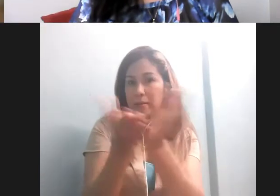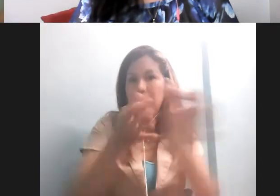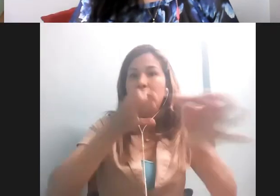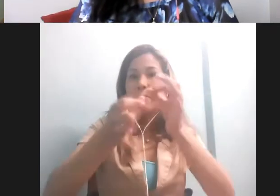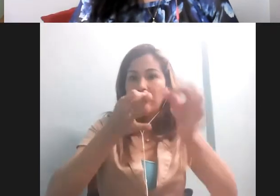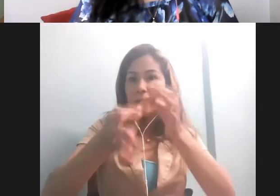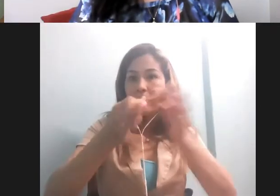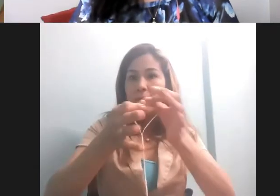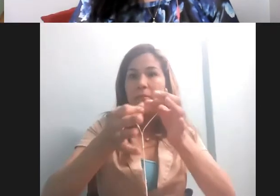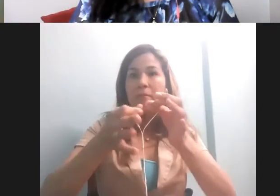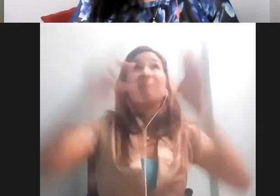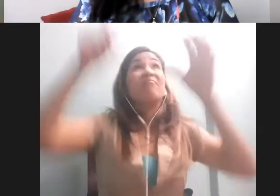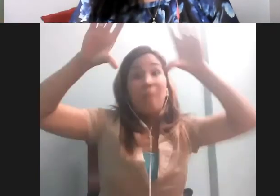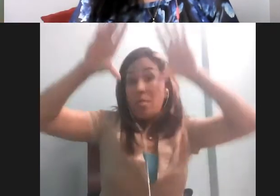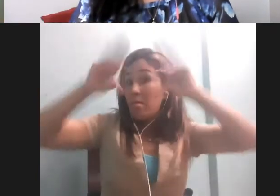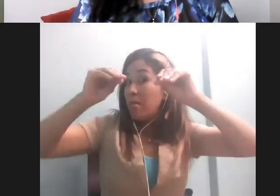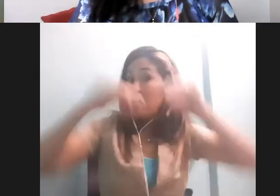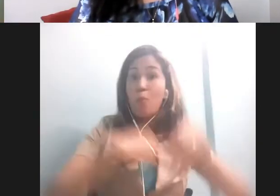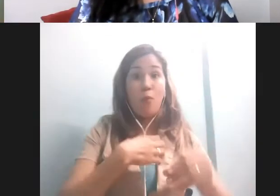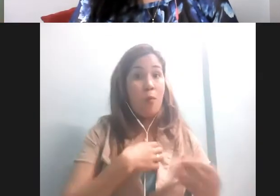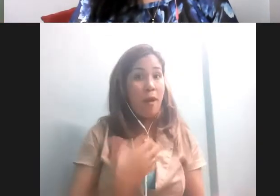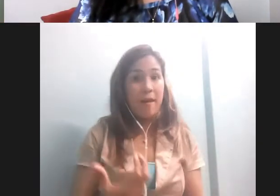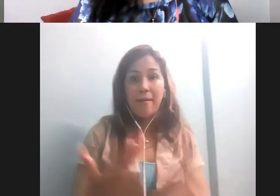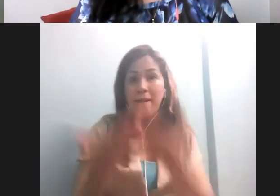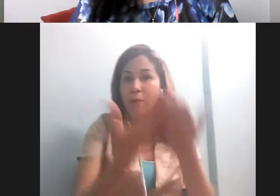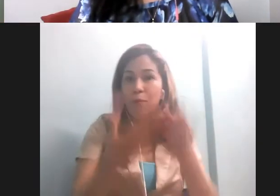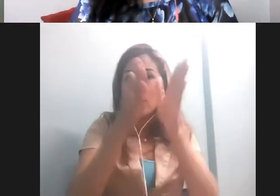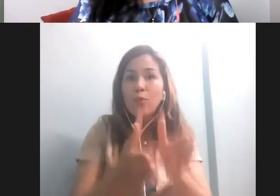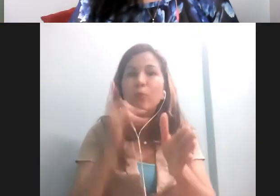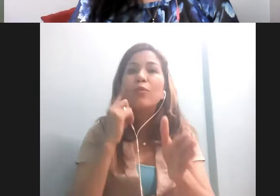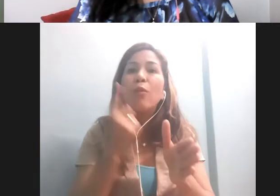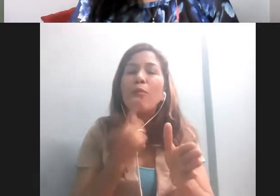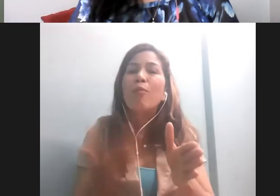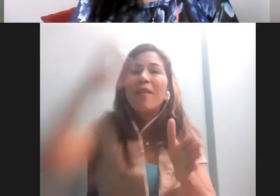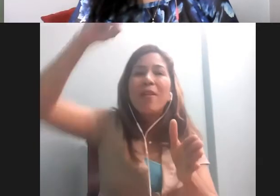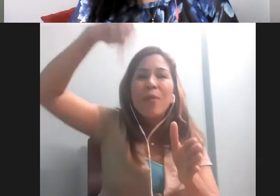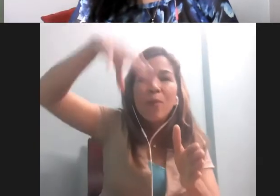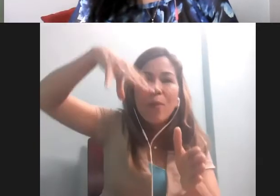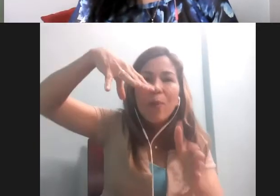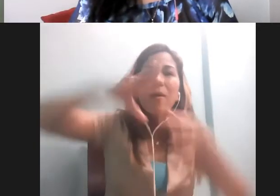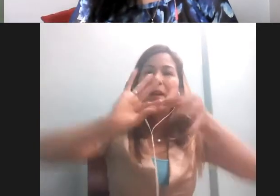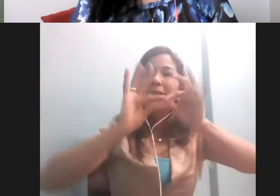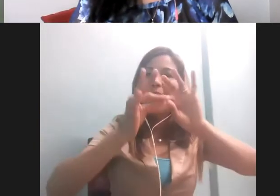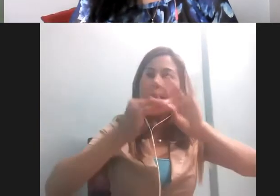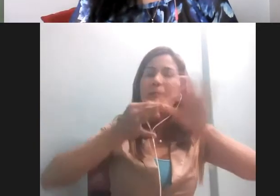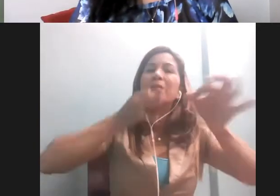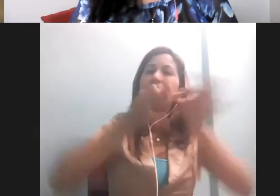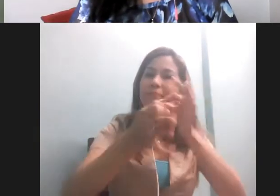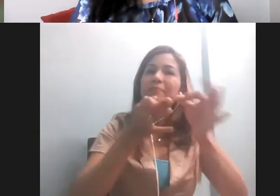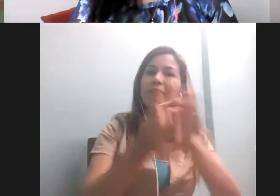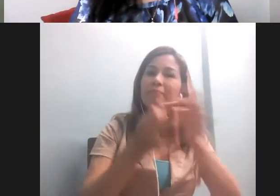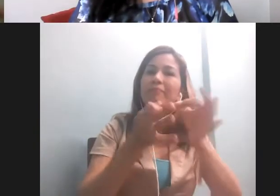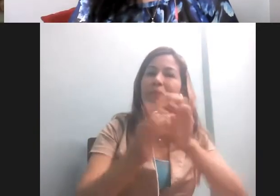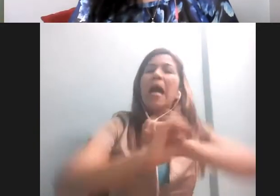no podías apagar la luz, o sea, si tienes estudiantes sordos, algo básico es la iluminación. Entonces, sí tenemos que tener siempre controlada la iluminación y